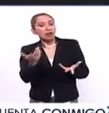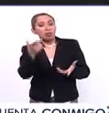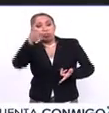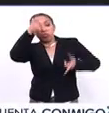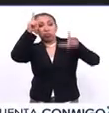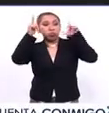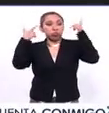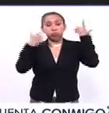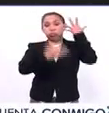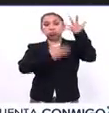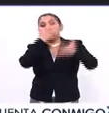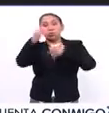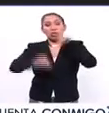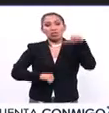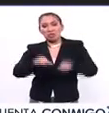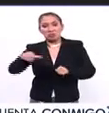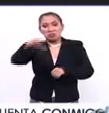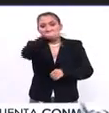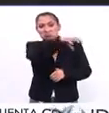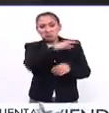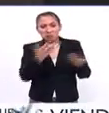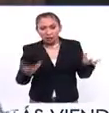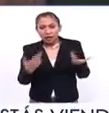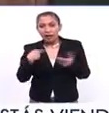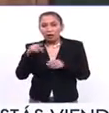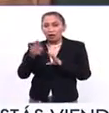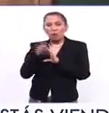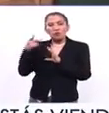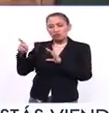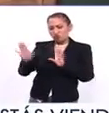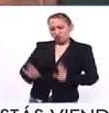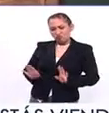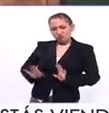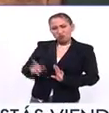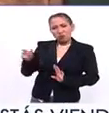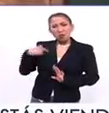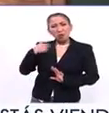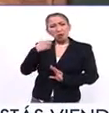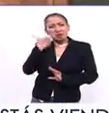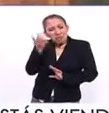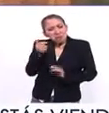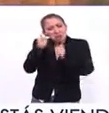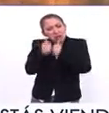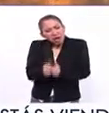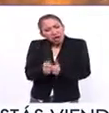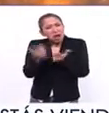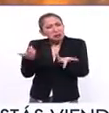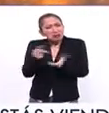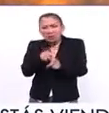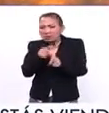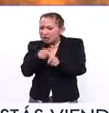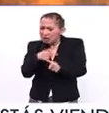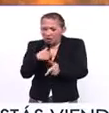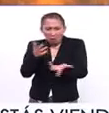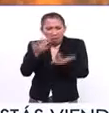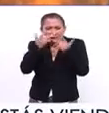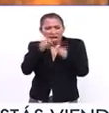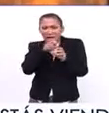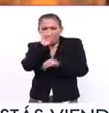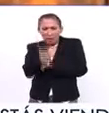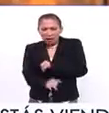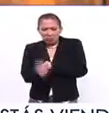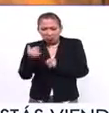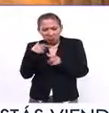frenética actividad, creo que como a manera de tener esta voluntad de permanecer y seguir y no abandonar,